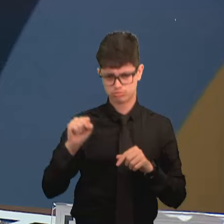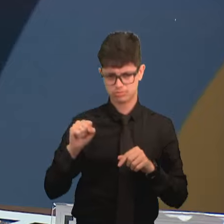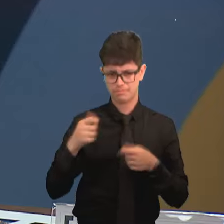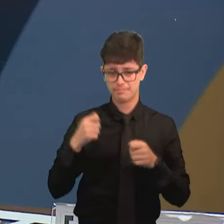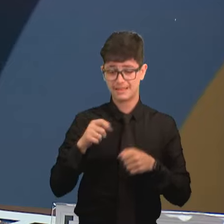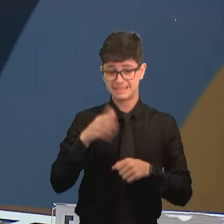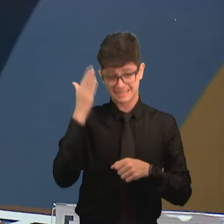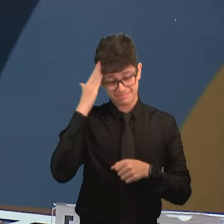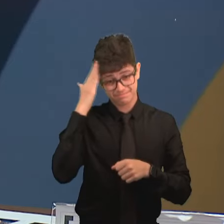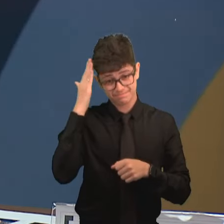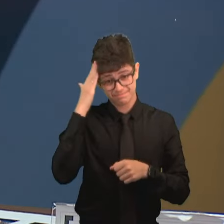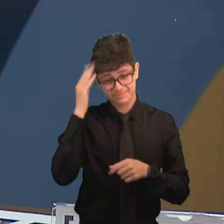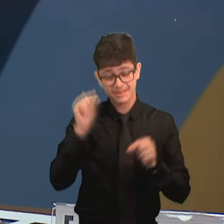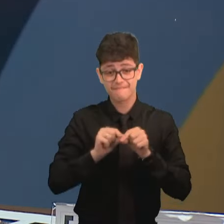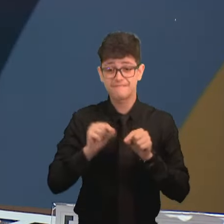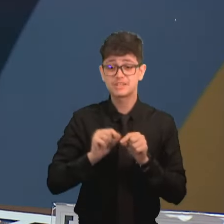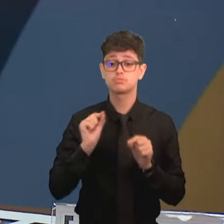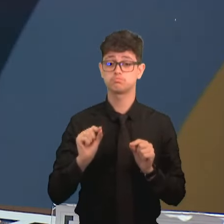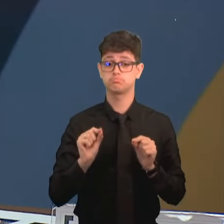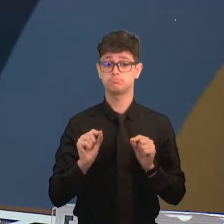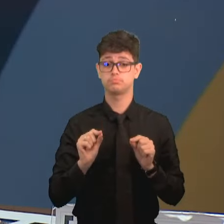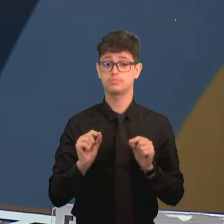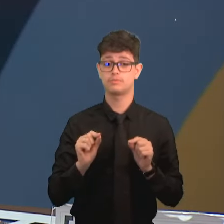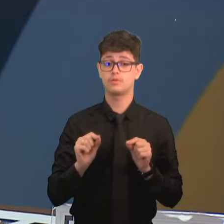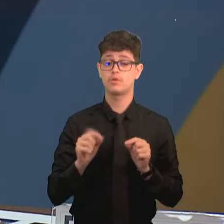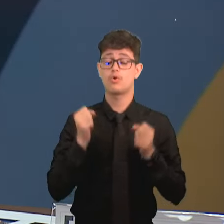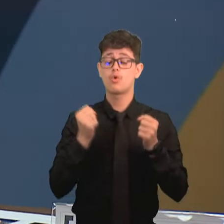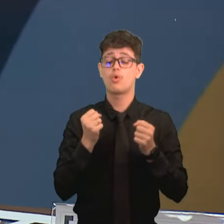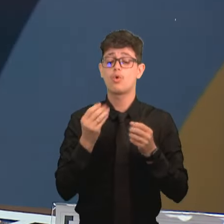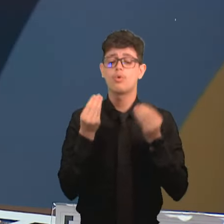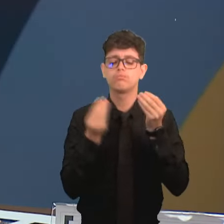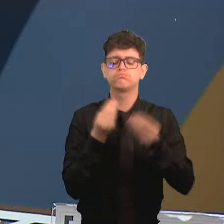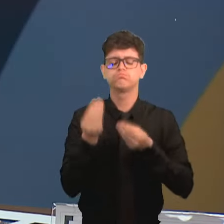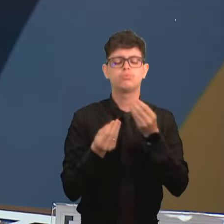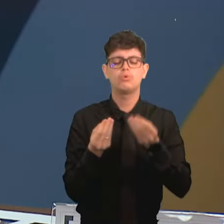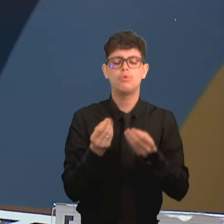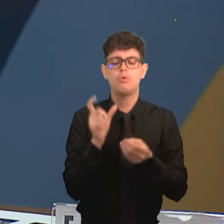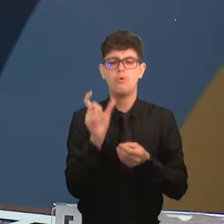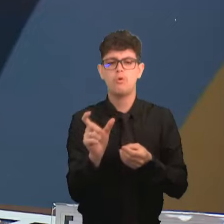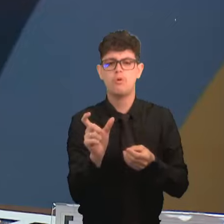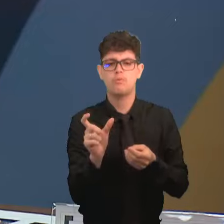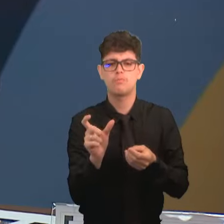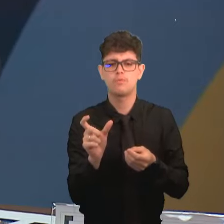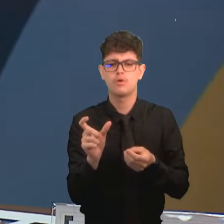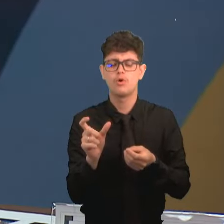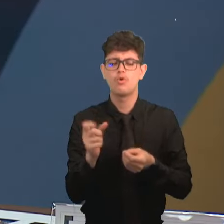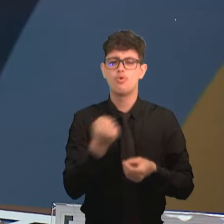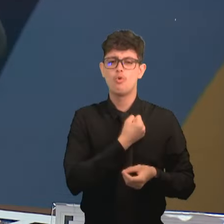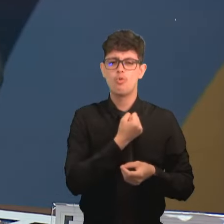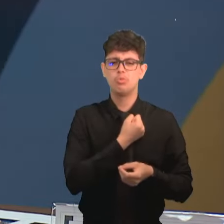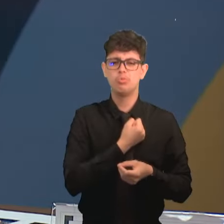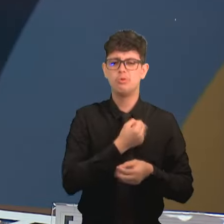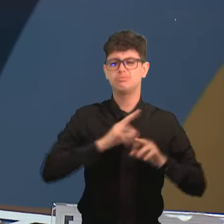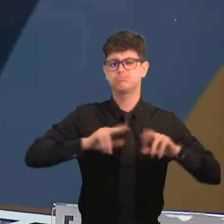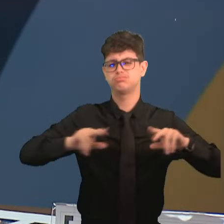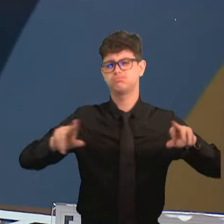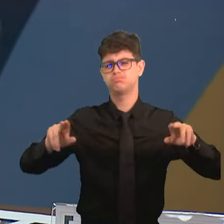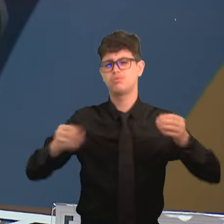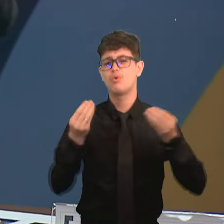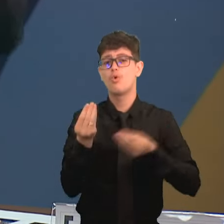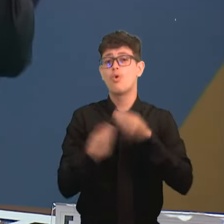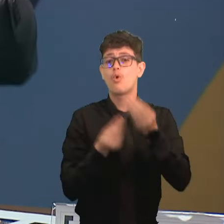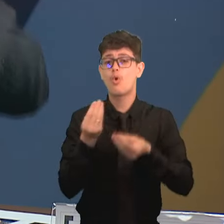modelo necesita hacer. Por ejemplo, hasta definir cómo usted va a inicializar el generador de números por detrás de